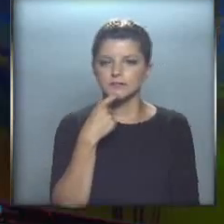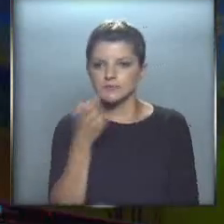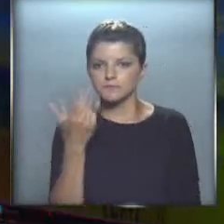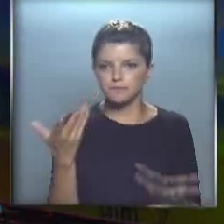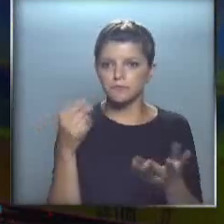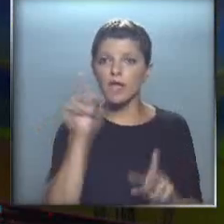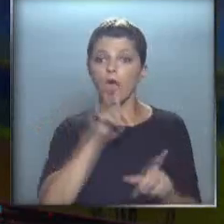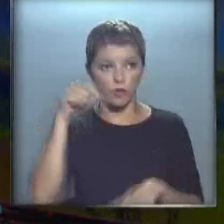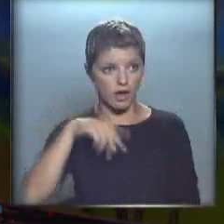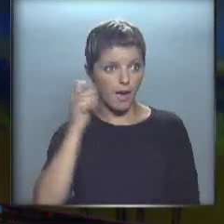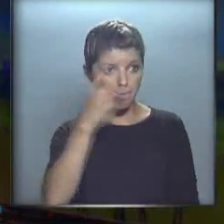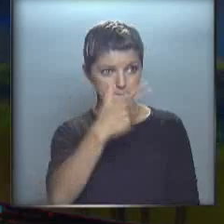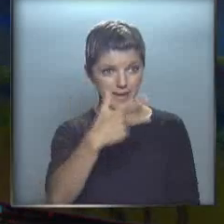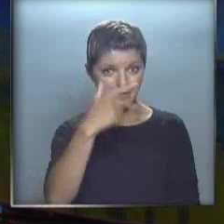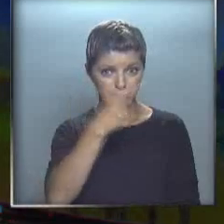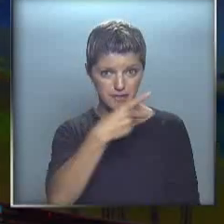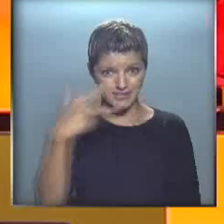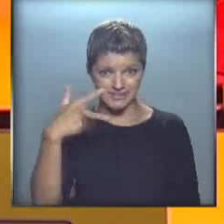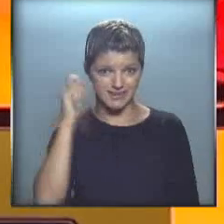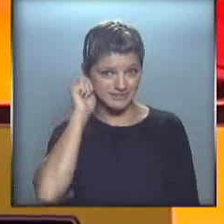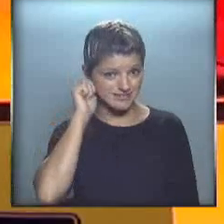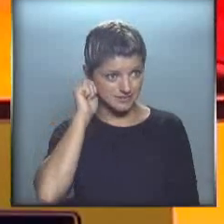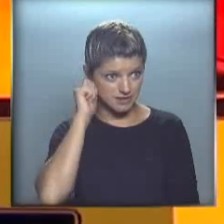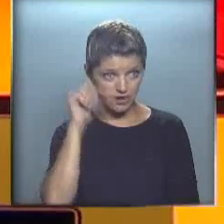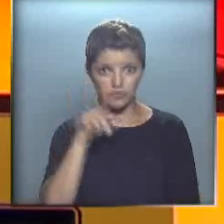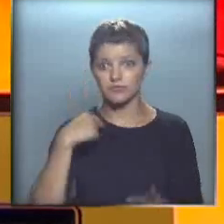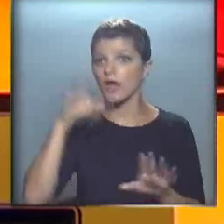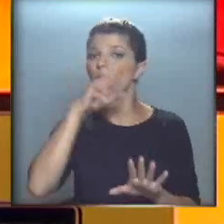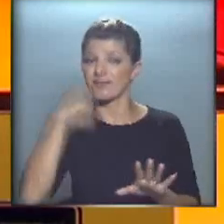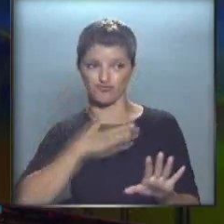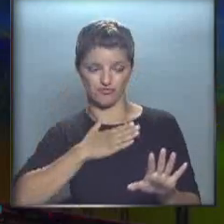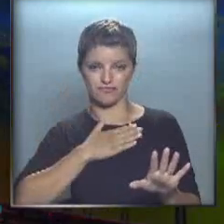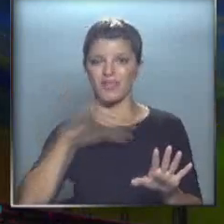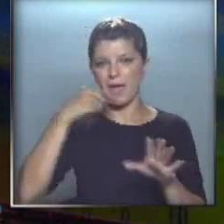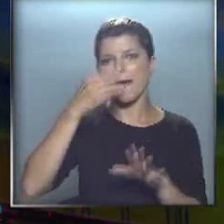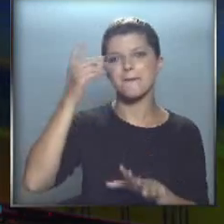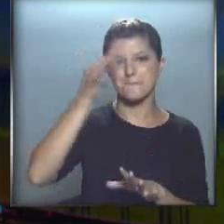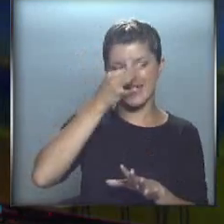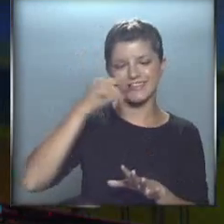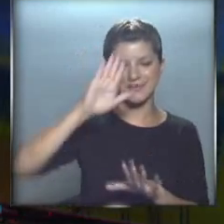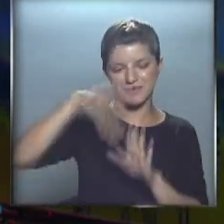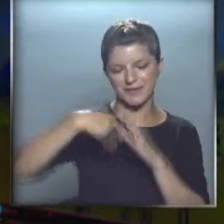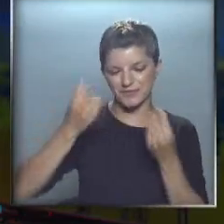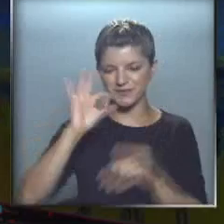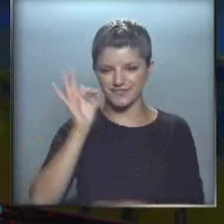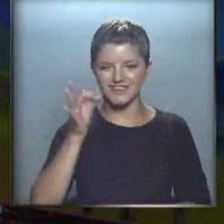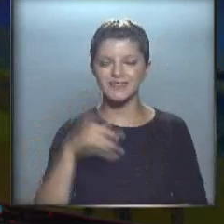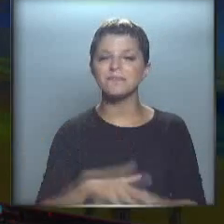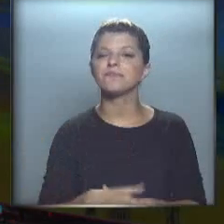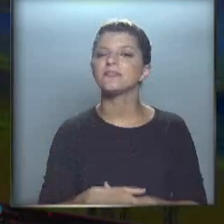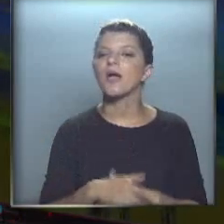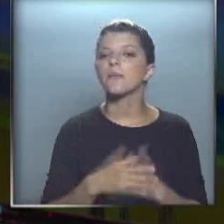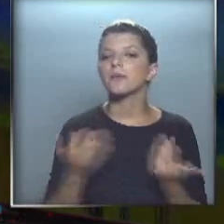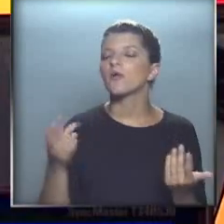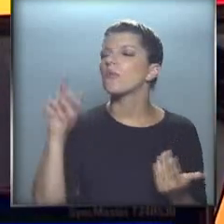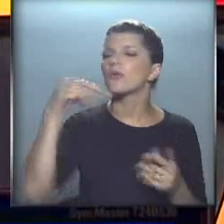mira. Pero de tribuna no. Tribuna no. Tribuna son todos menos de 20. Me dijeron eso. Sí, sí, sí. ¿Y el motivo de la duda a los 23 años? ¿Qué fue lo que